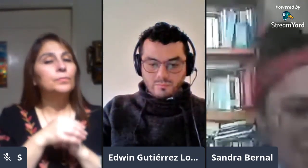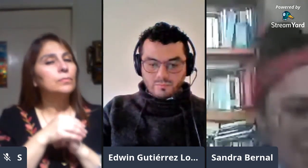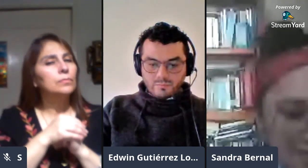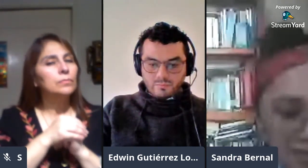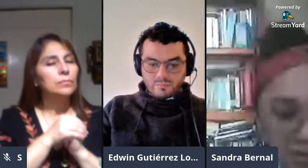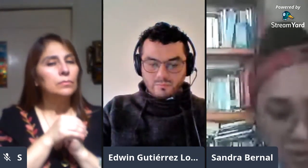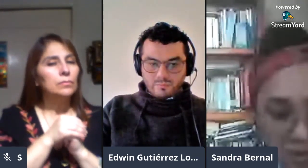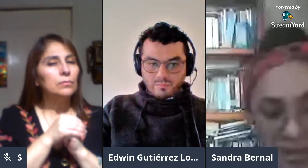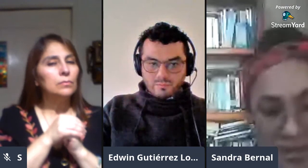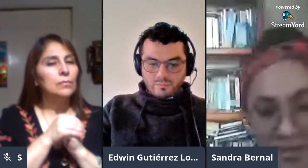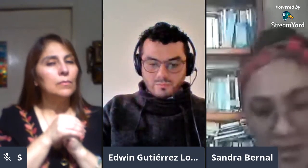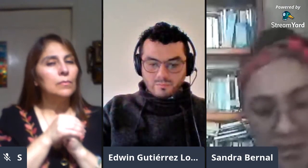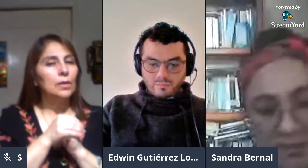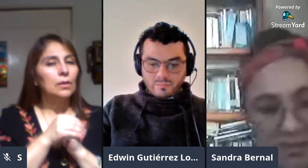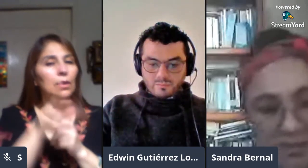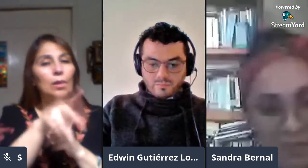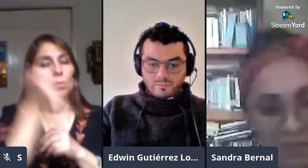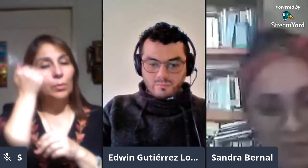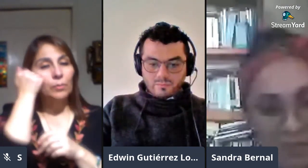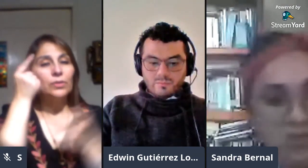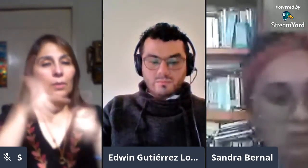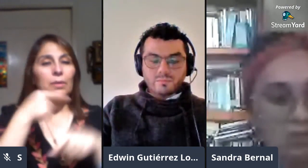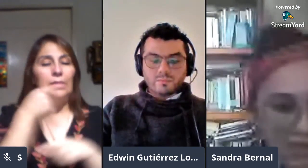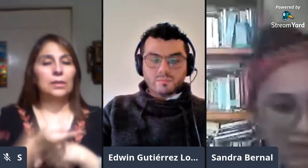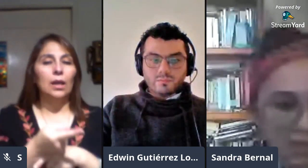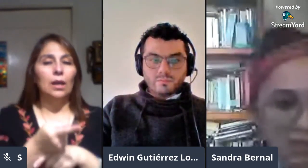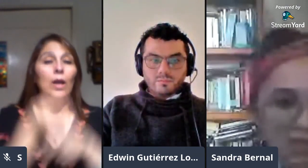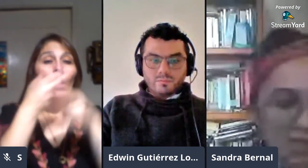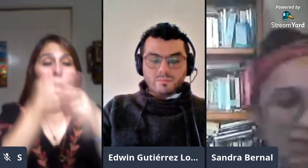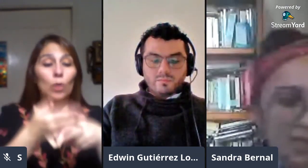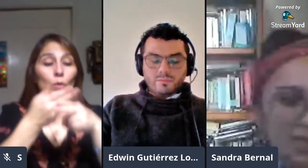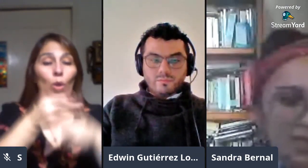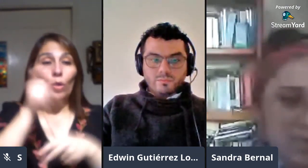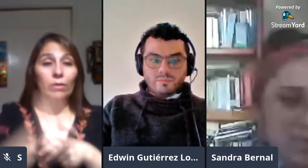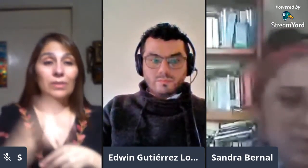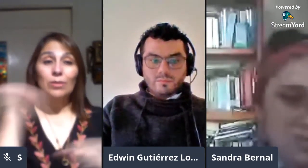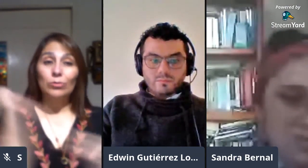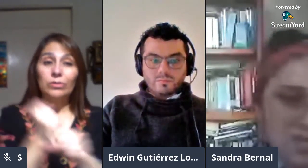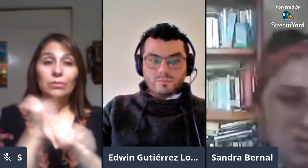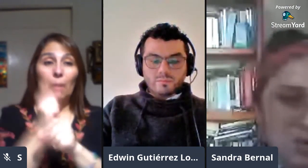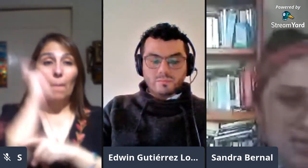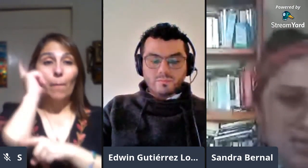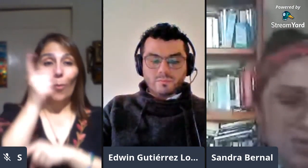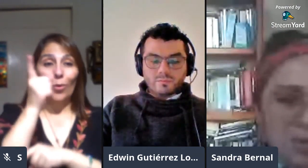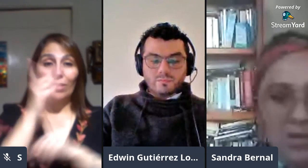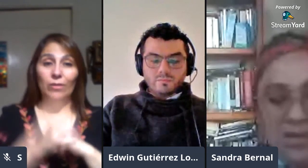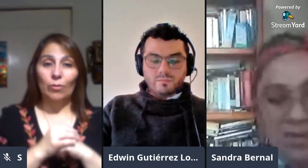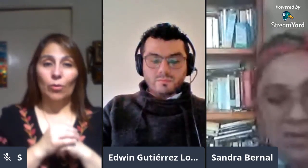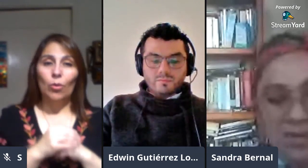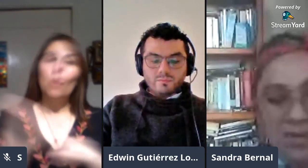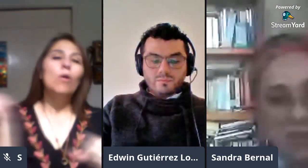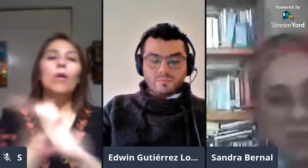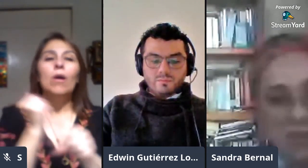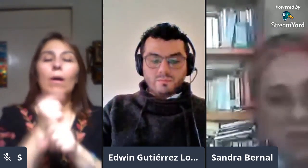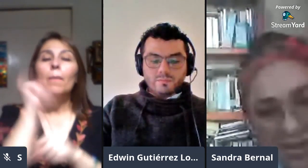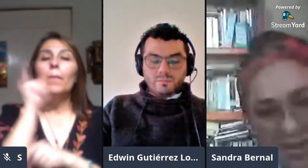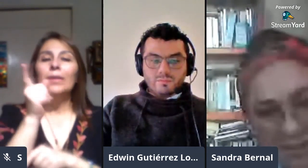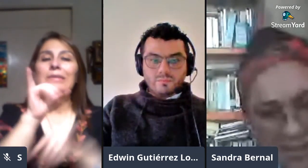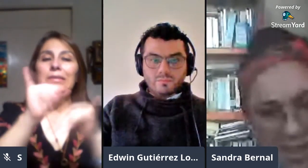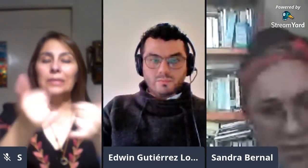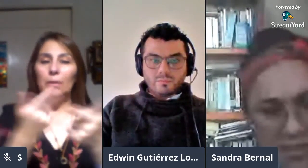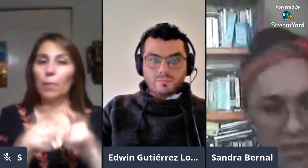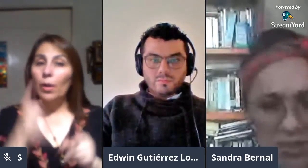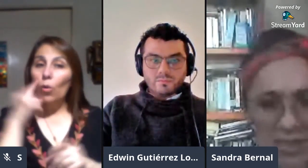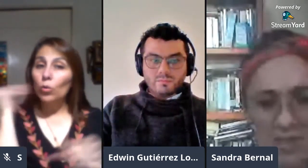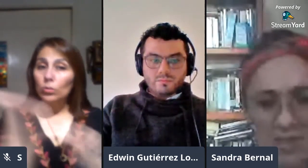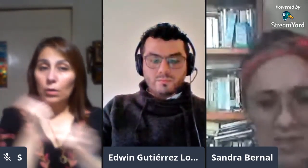y Alanis, que claro, que el cuidado tiene que ser un ejercicio político, y tiene que ser un ejercicio político, pero tiene que ser un ejercicio que también tiene que